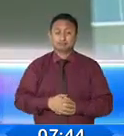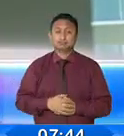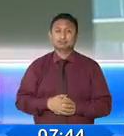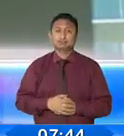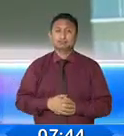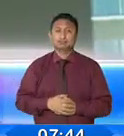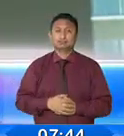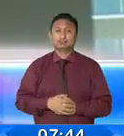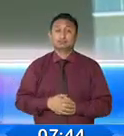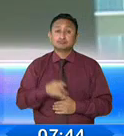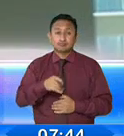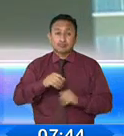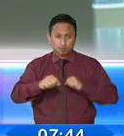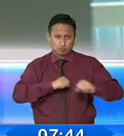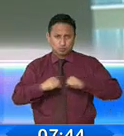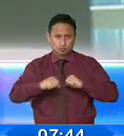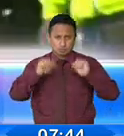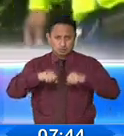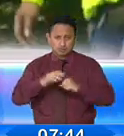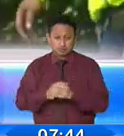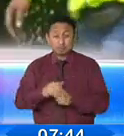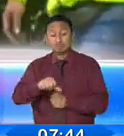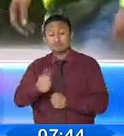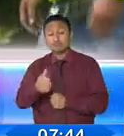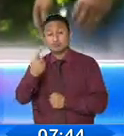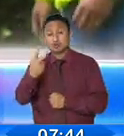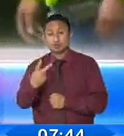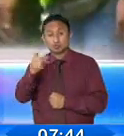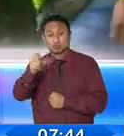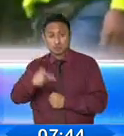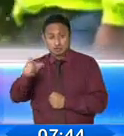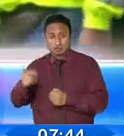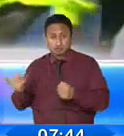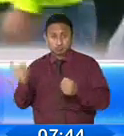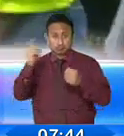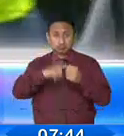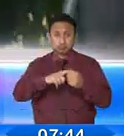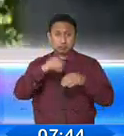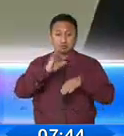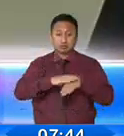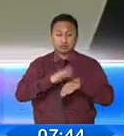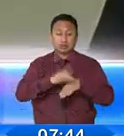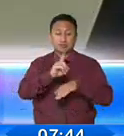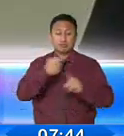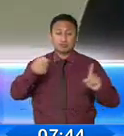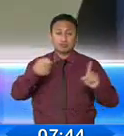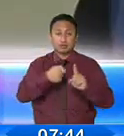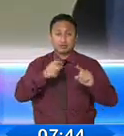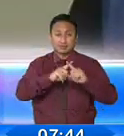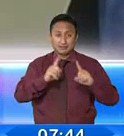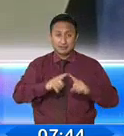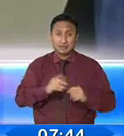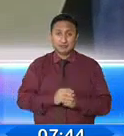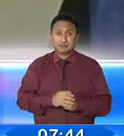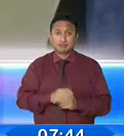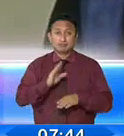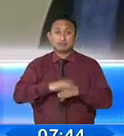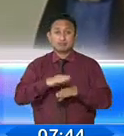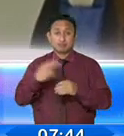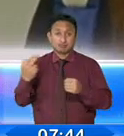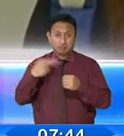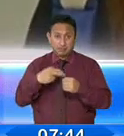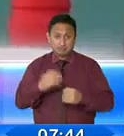misma diligencia se procedió a vincular a otras dos personas por el delito de femicidio en los diversos grados de